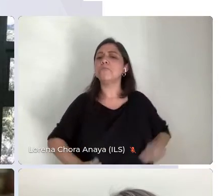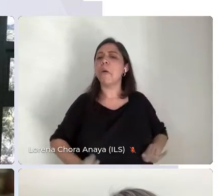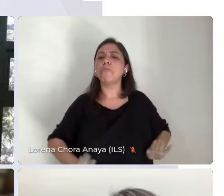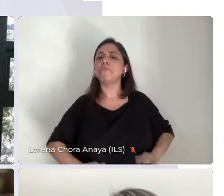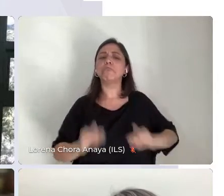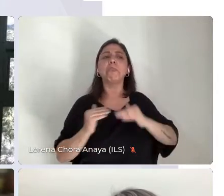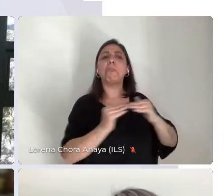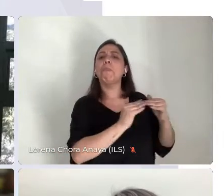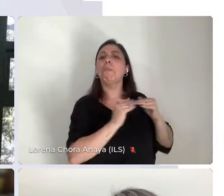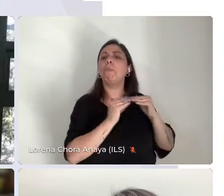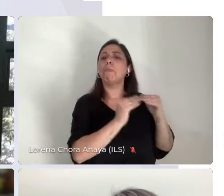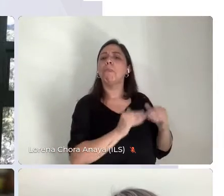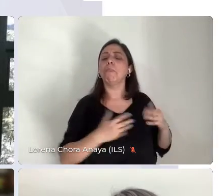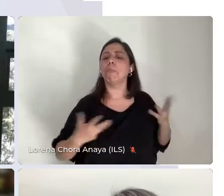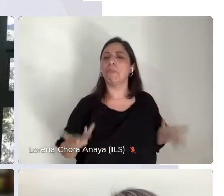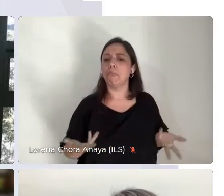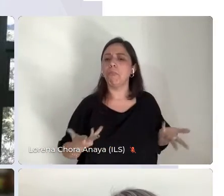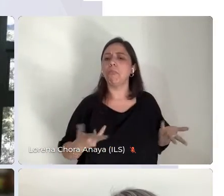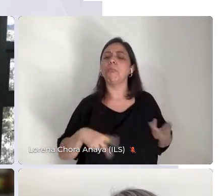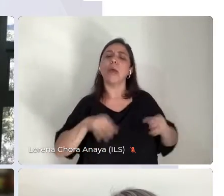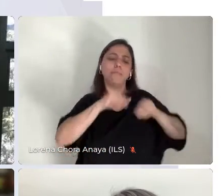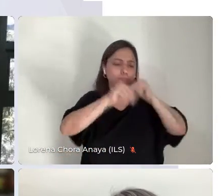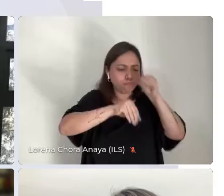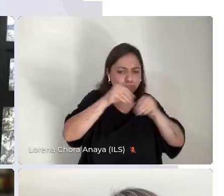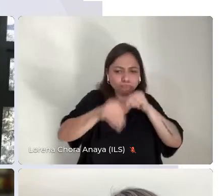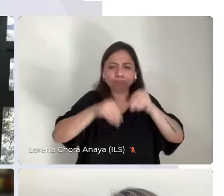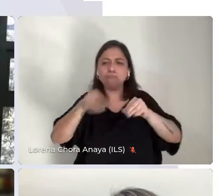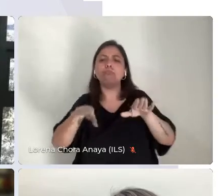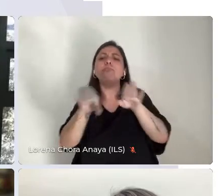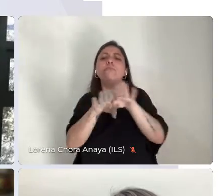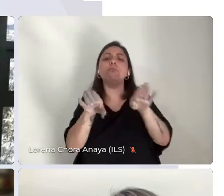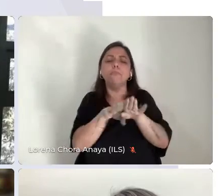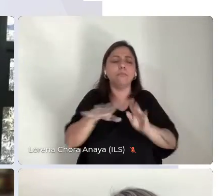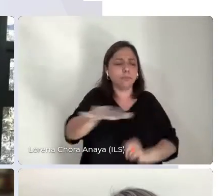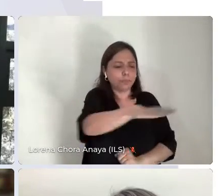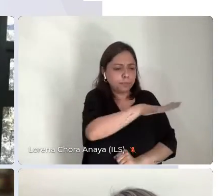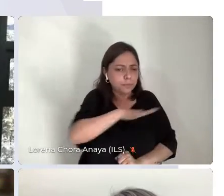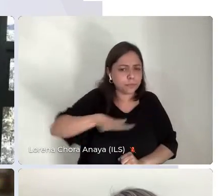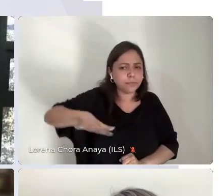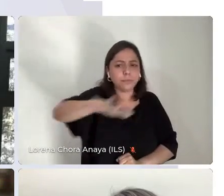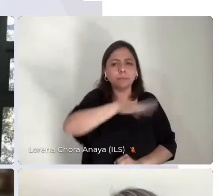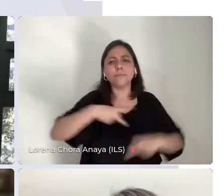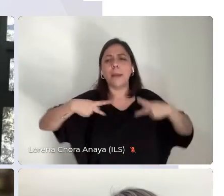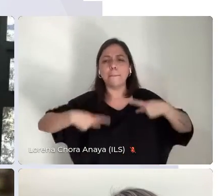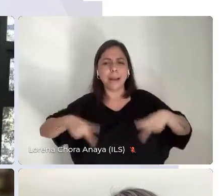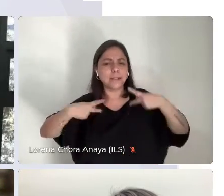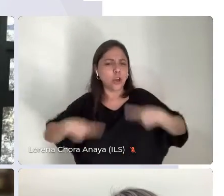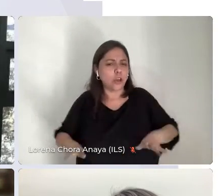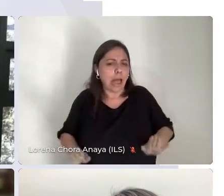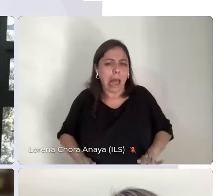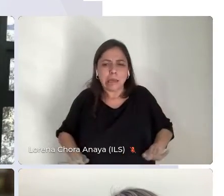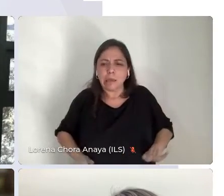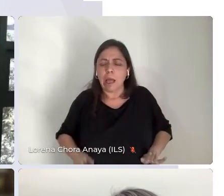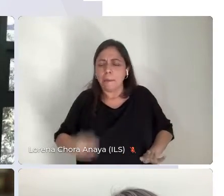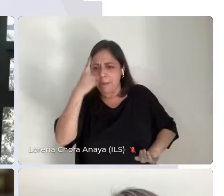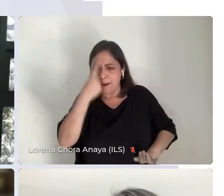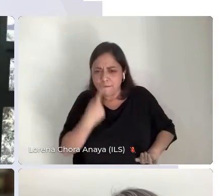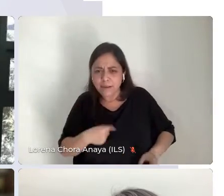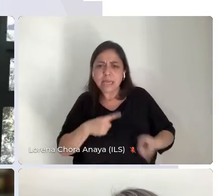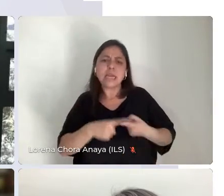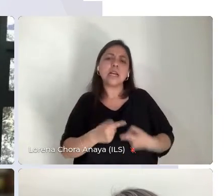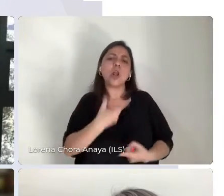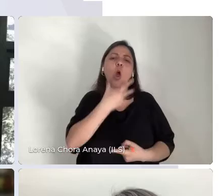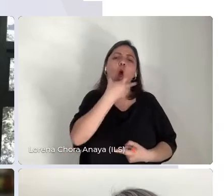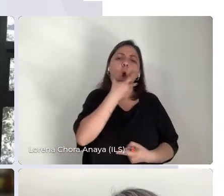de transformación o de planificación de los territorios, equipos conformados con gente como con los mismos perfiles o con el mismo género, ¿cierto? Con cosas